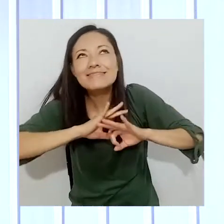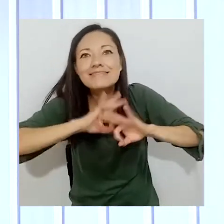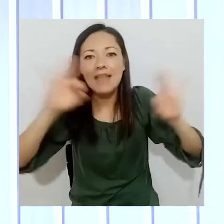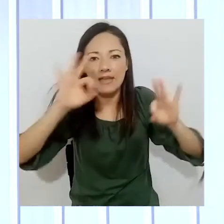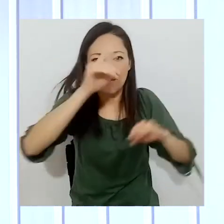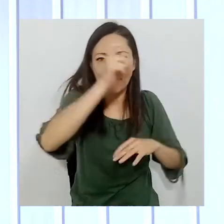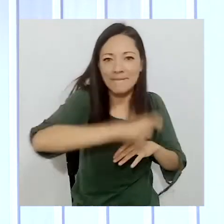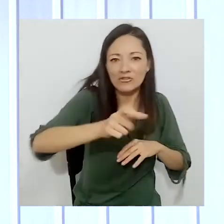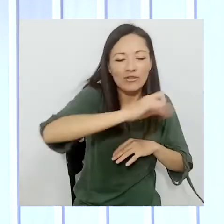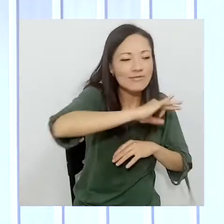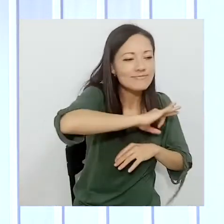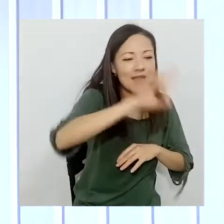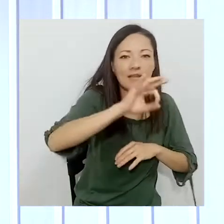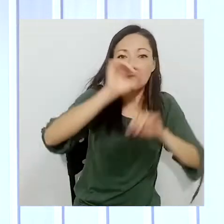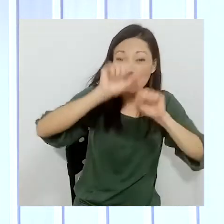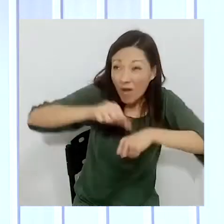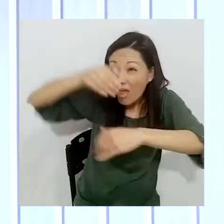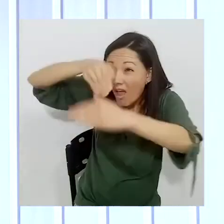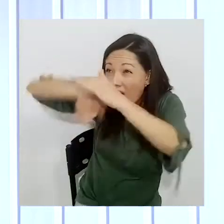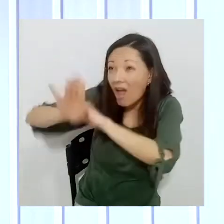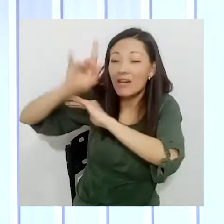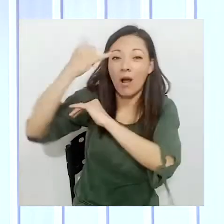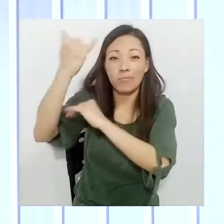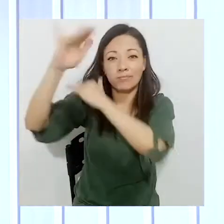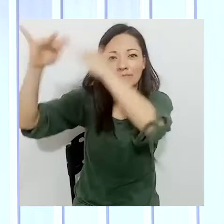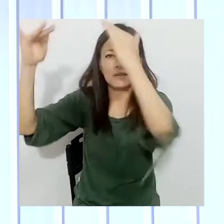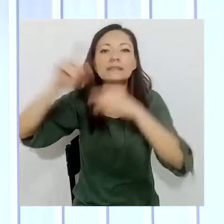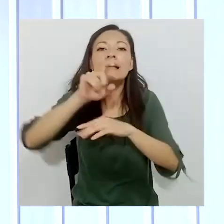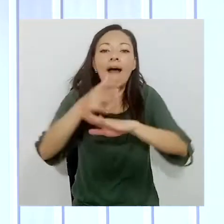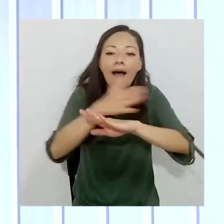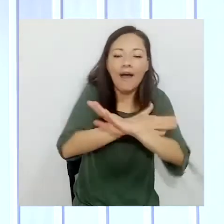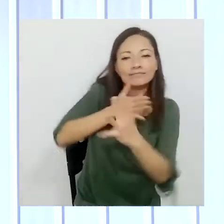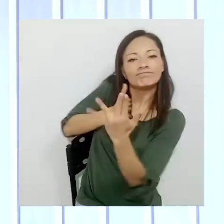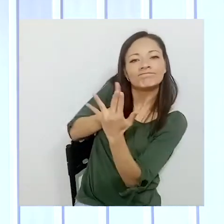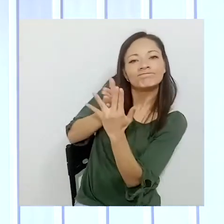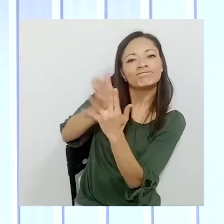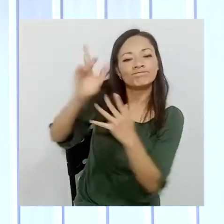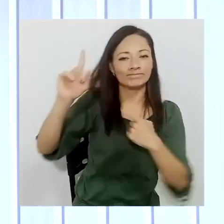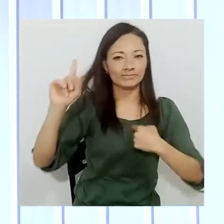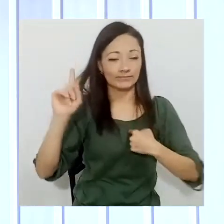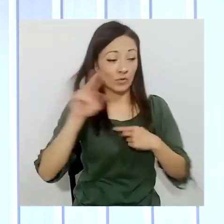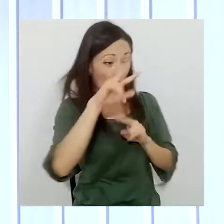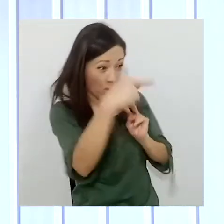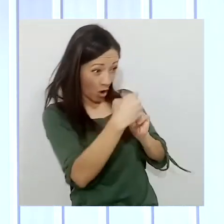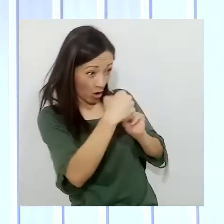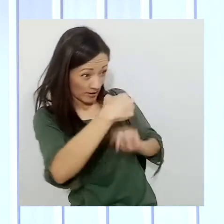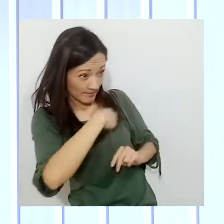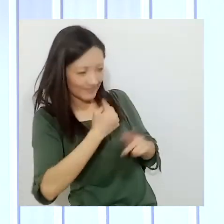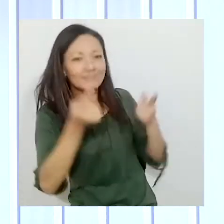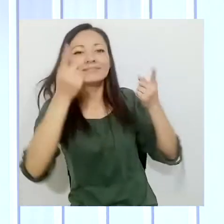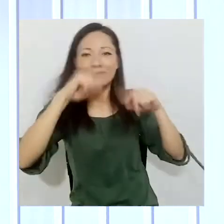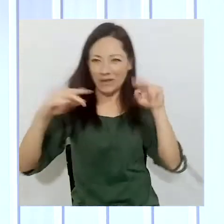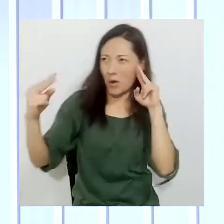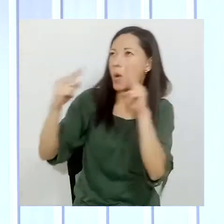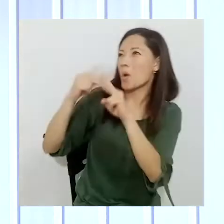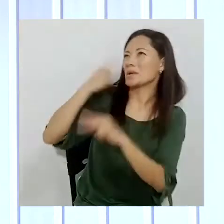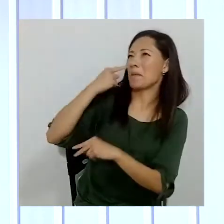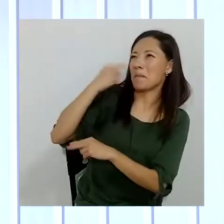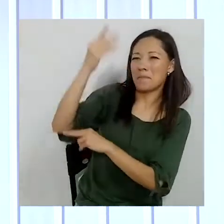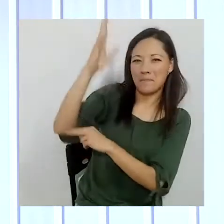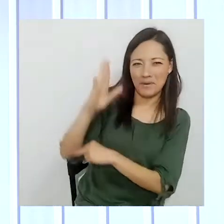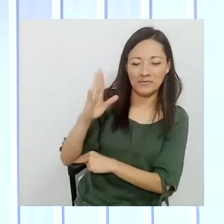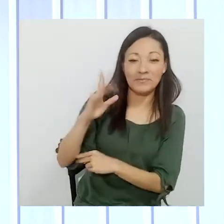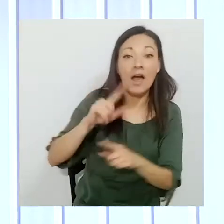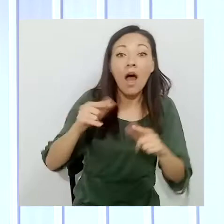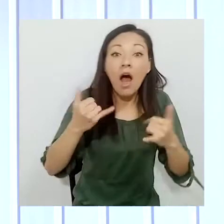verdad, y la vida. Nadie viene al Padre sino por mí. Si me conocieseis, también a mi Padre